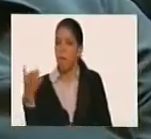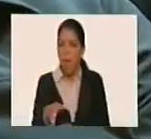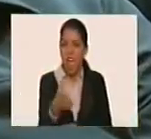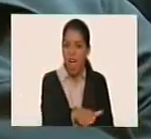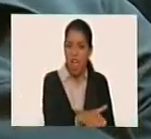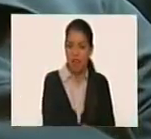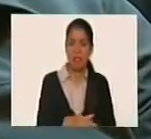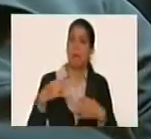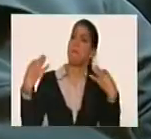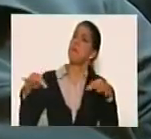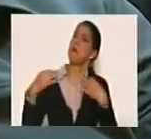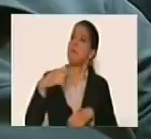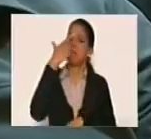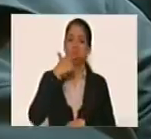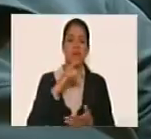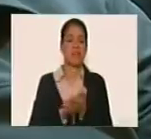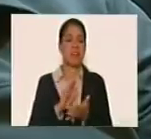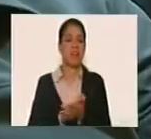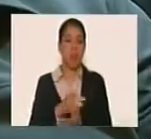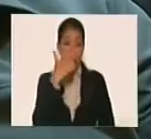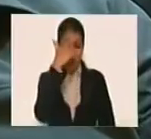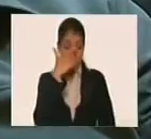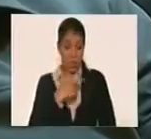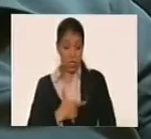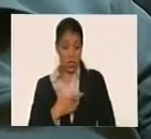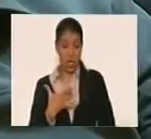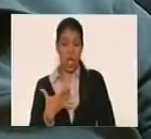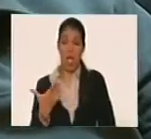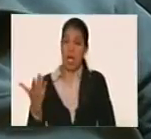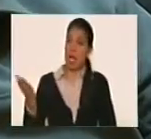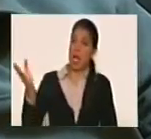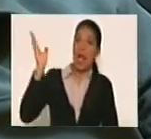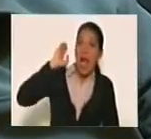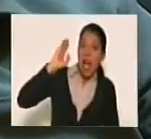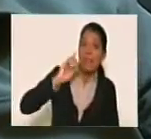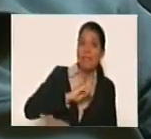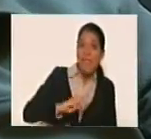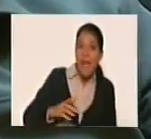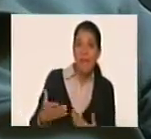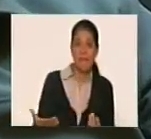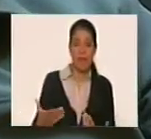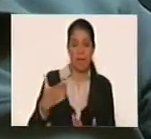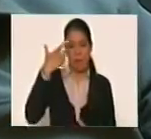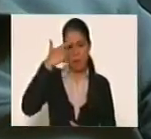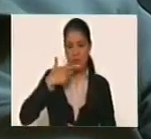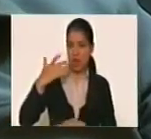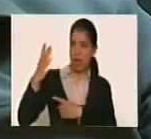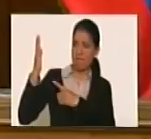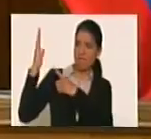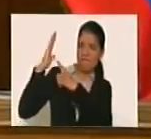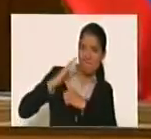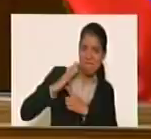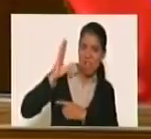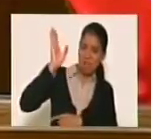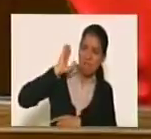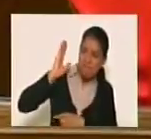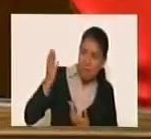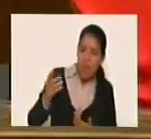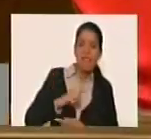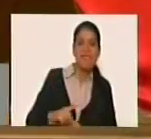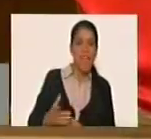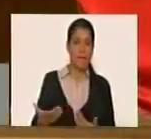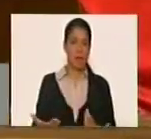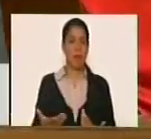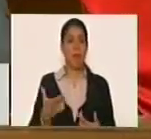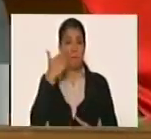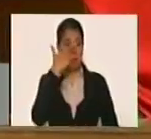Si la gente no siente que es castigado, si no siente que es reprimido, si no siente que es sancionado frente a un delito, el